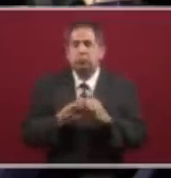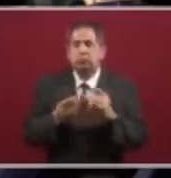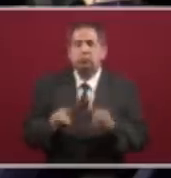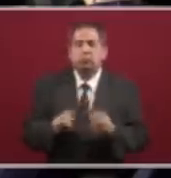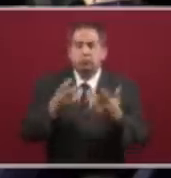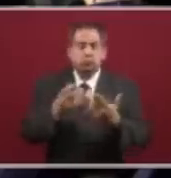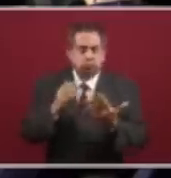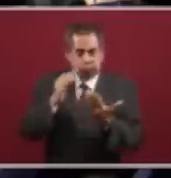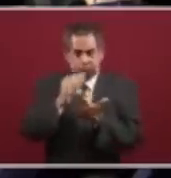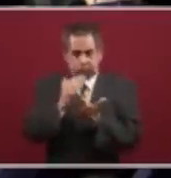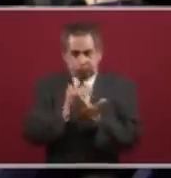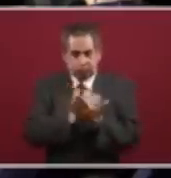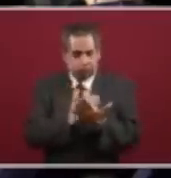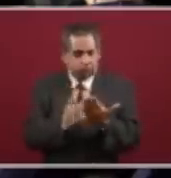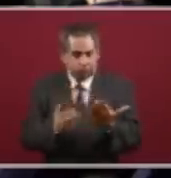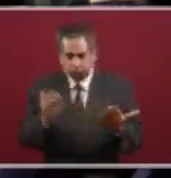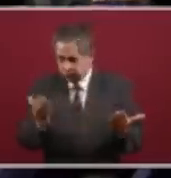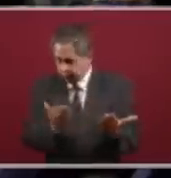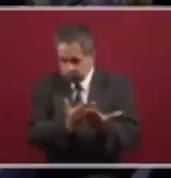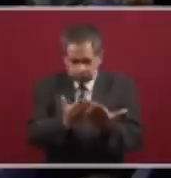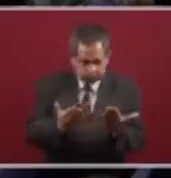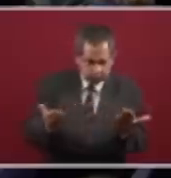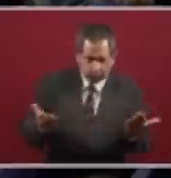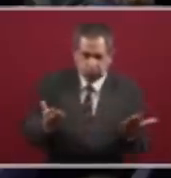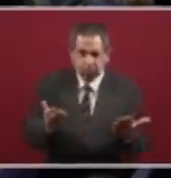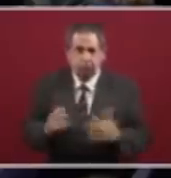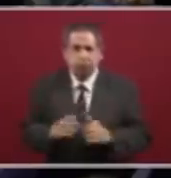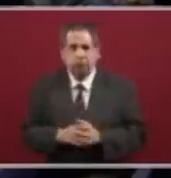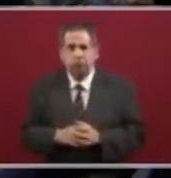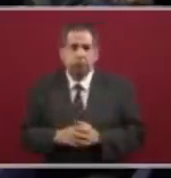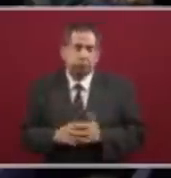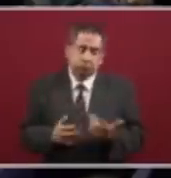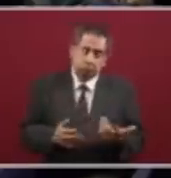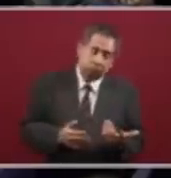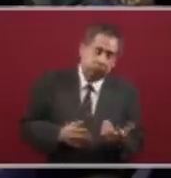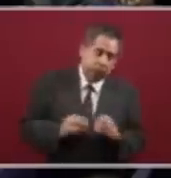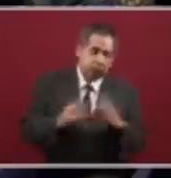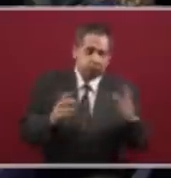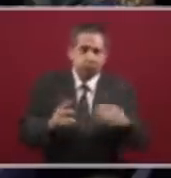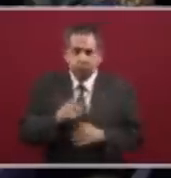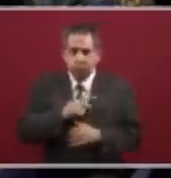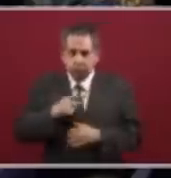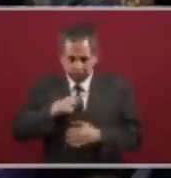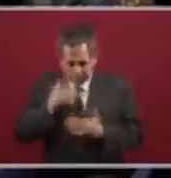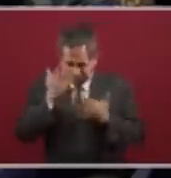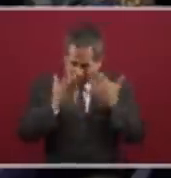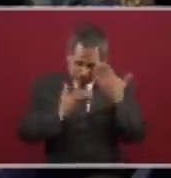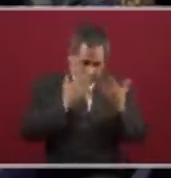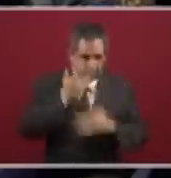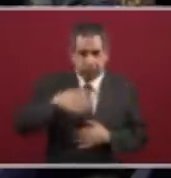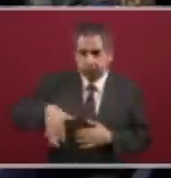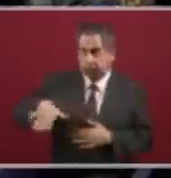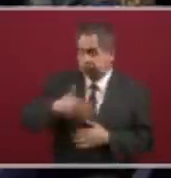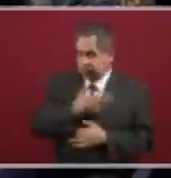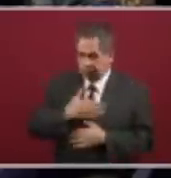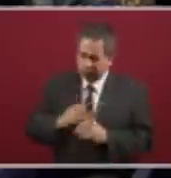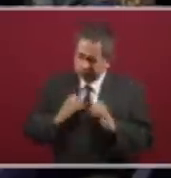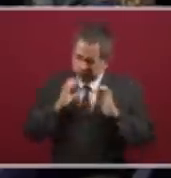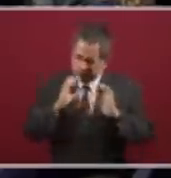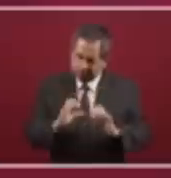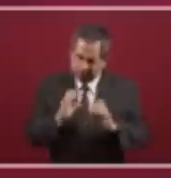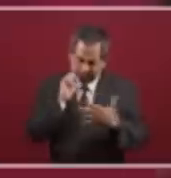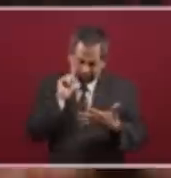expedientes y fichas muy concretas claro hay que analizarlo con saber señor presidente de manera muy puntual